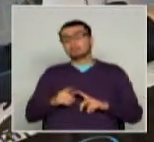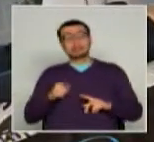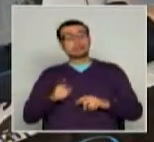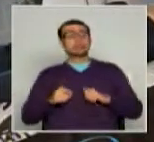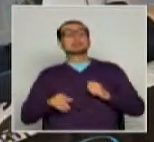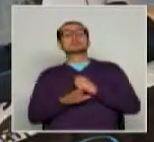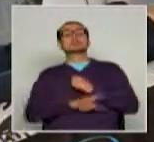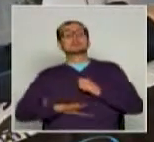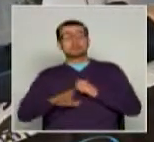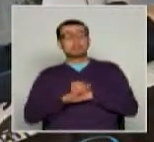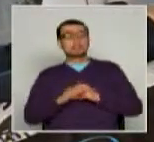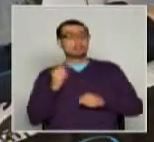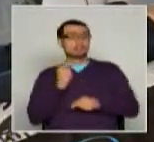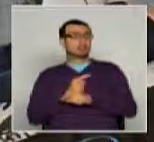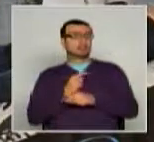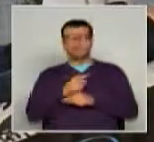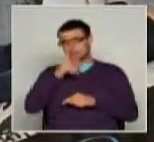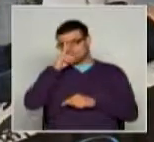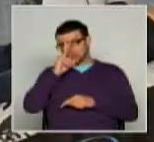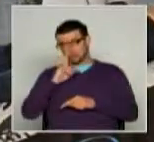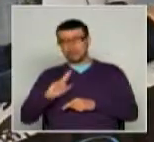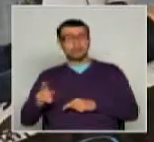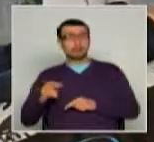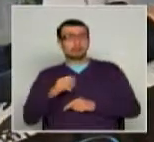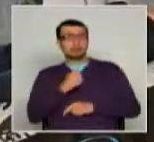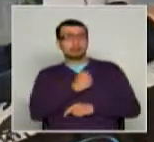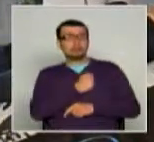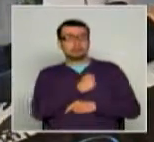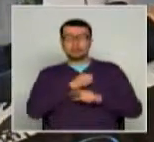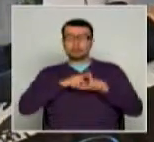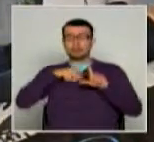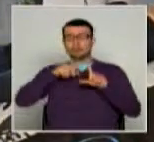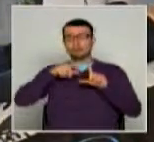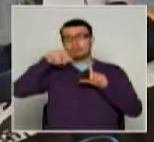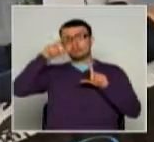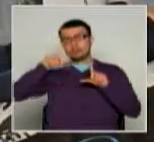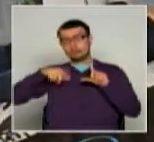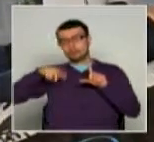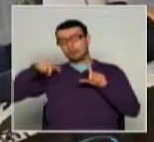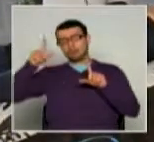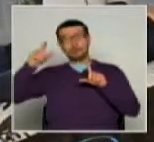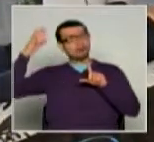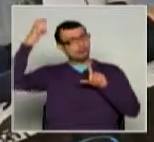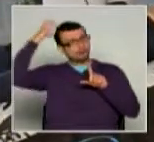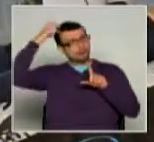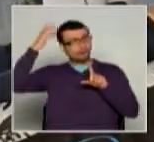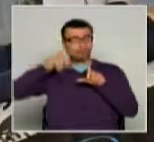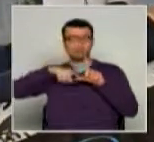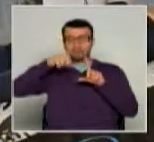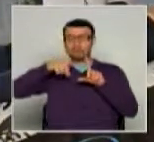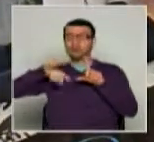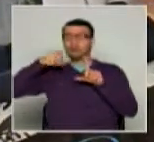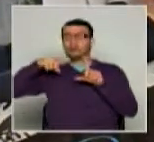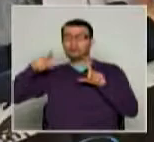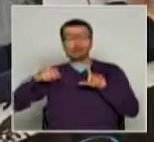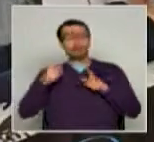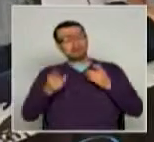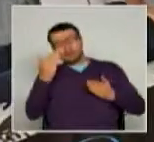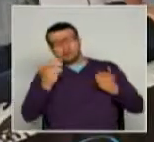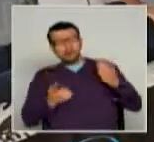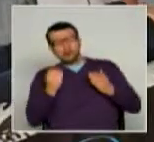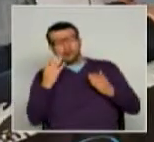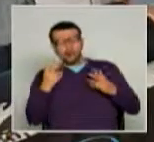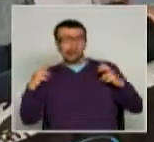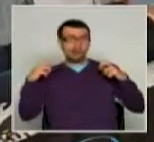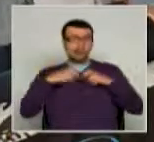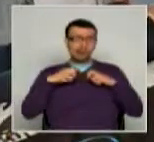base del electrocardiograma, de la electromiografía, de la electroencefalografía, porque estamos midiendo y manejando